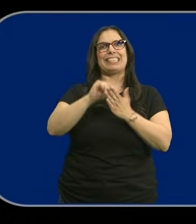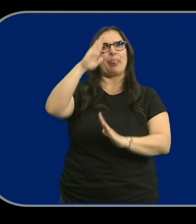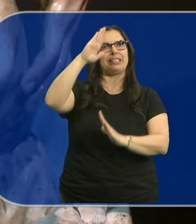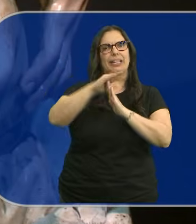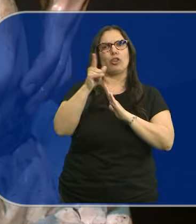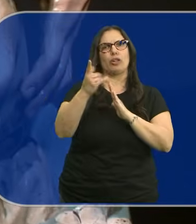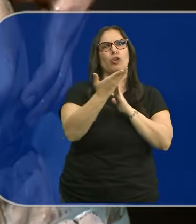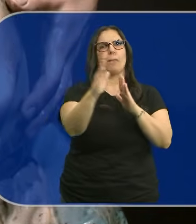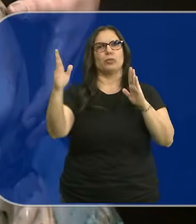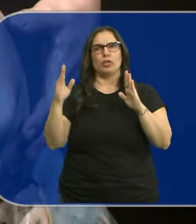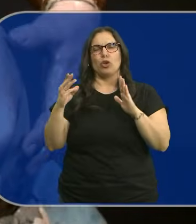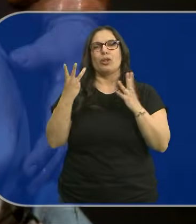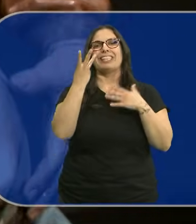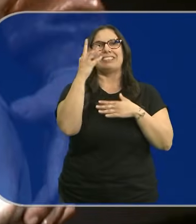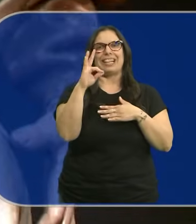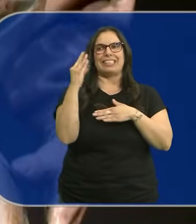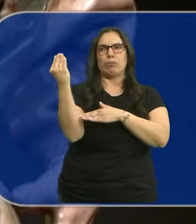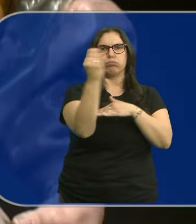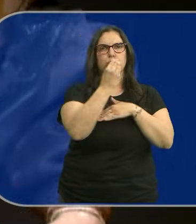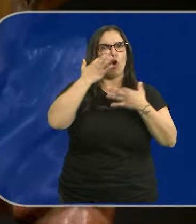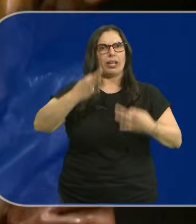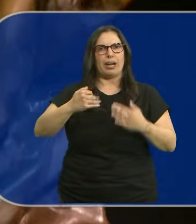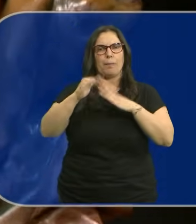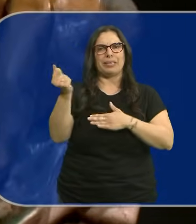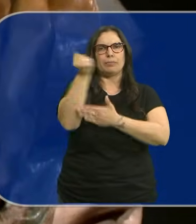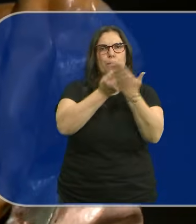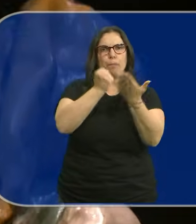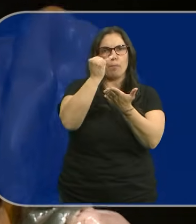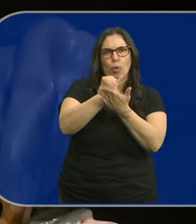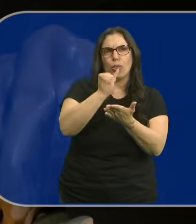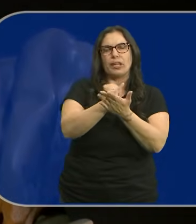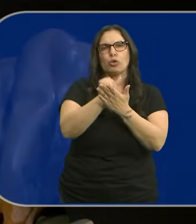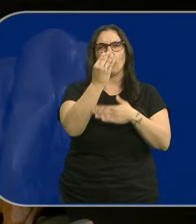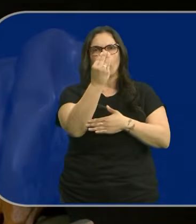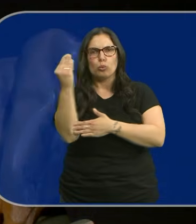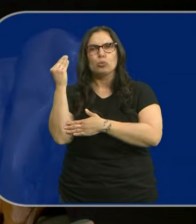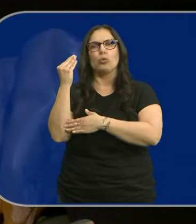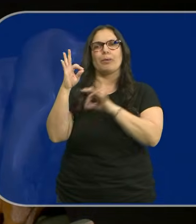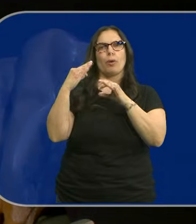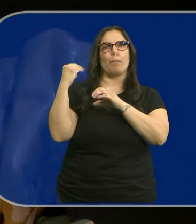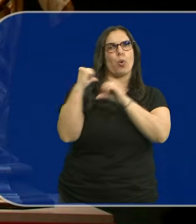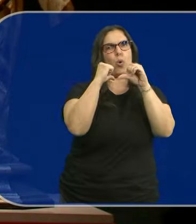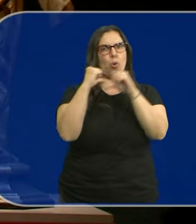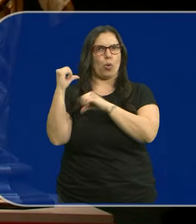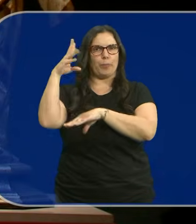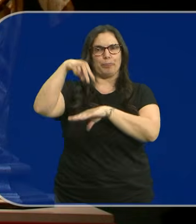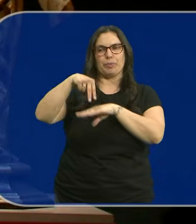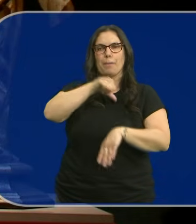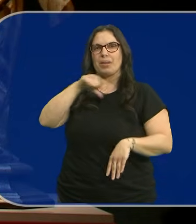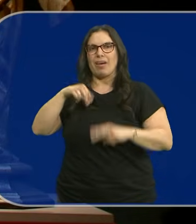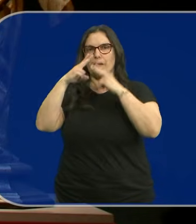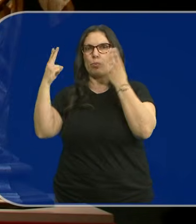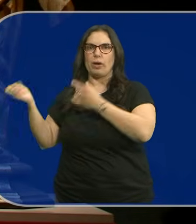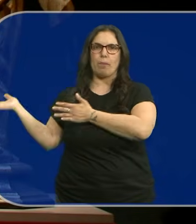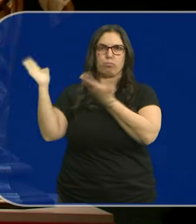una muestra que reúne casi una treintena de obras originales, bocetos, esculturas y arte procesional. Llega de colecciones privadas y